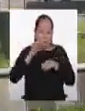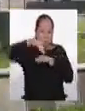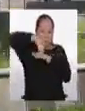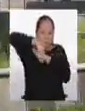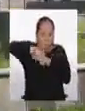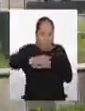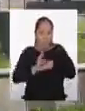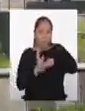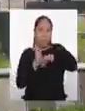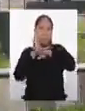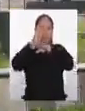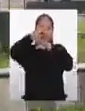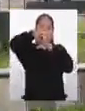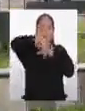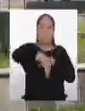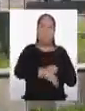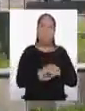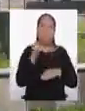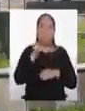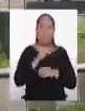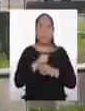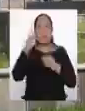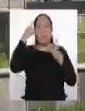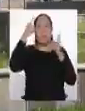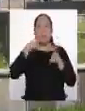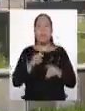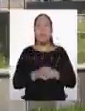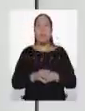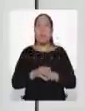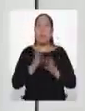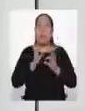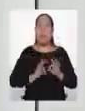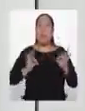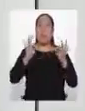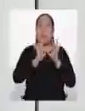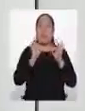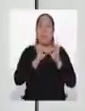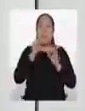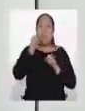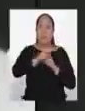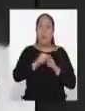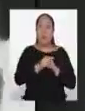conflicto y fueron decisivos en el avance de la infantería.